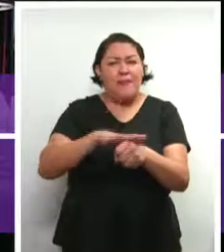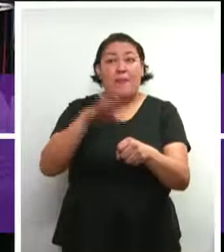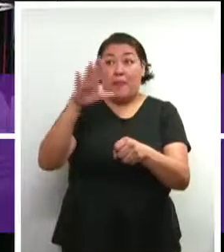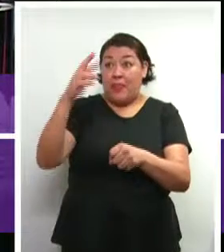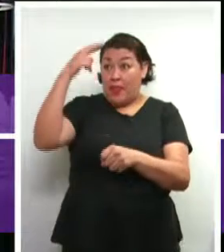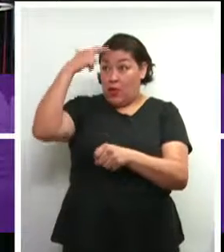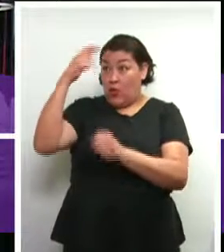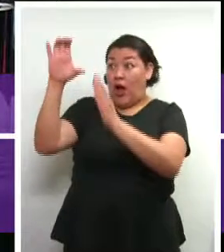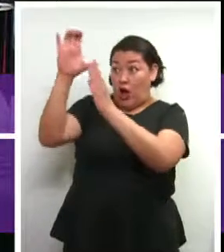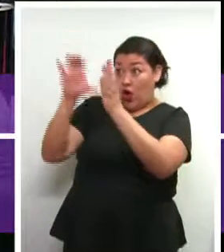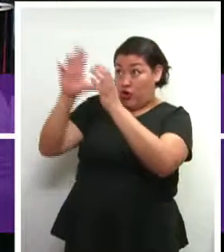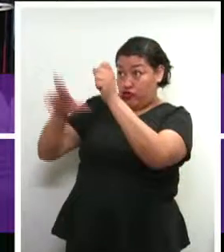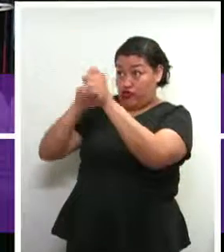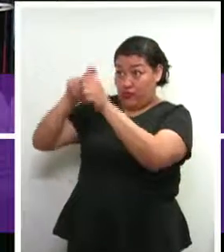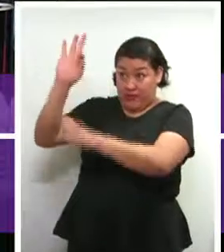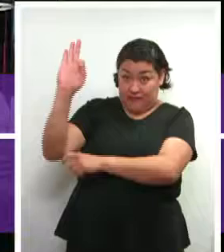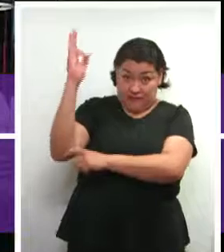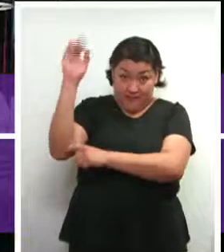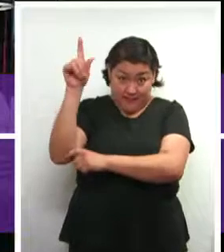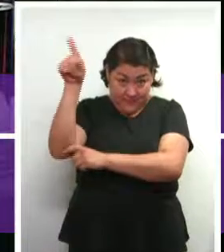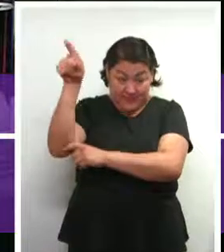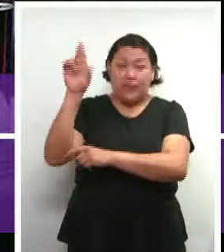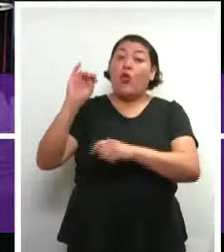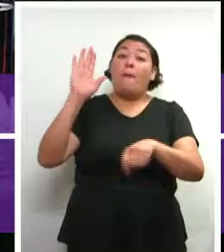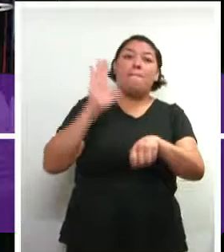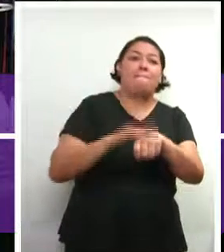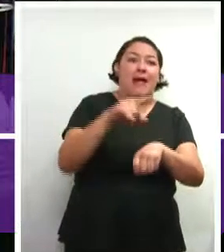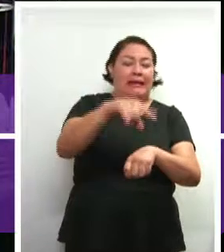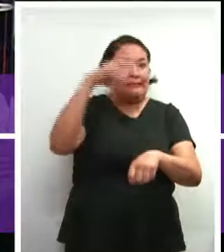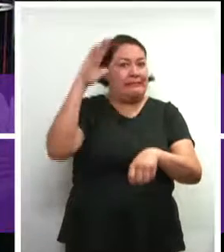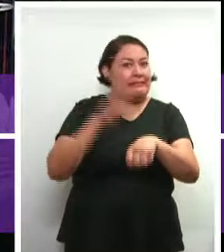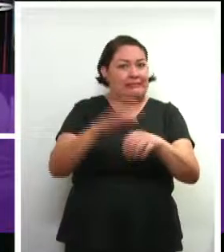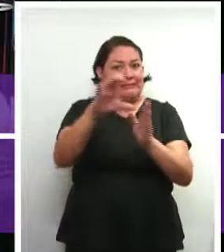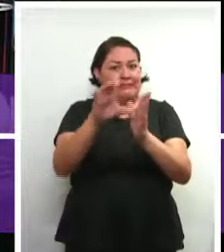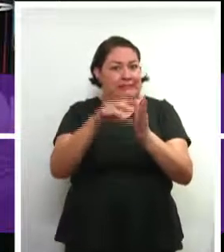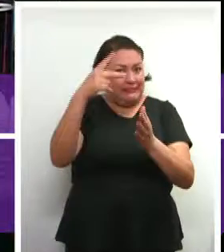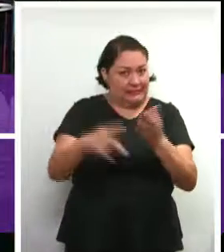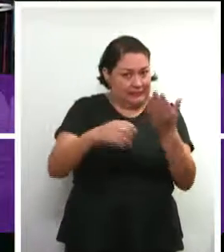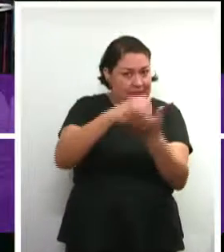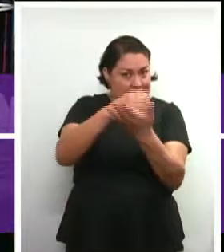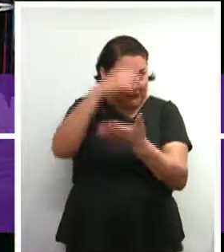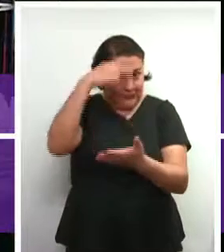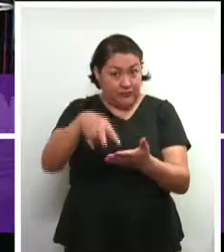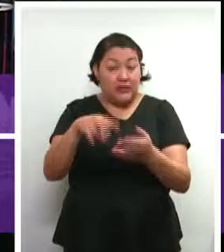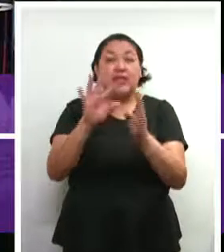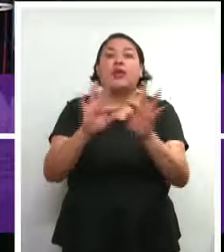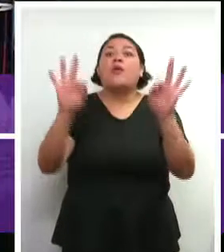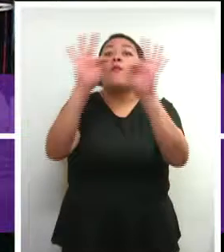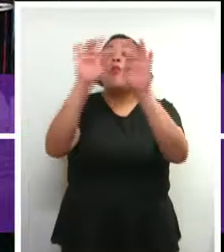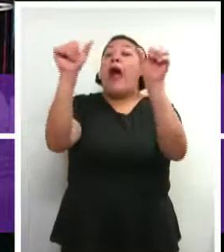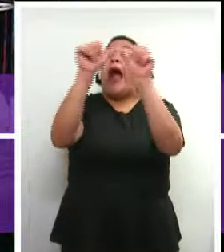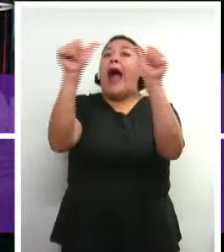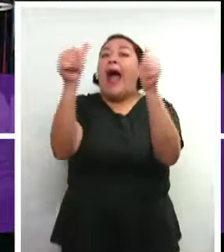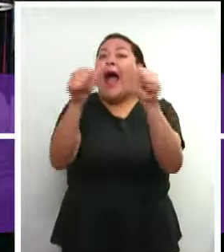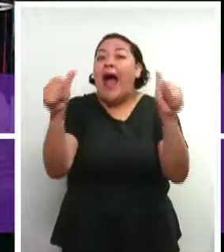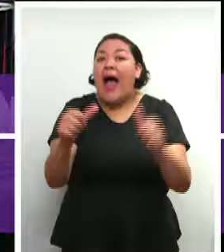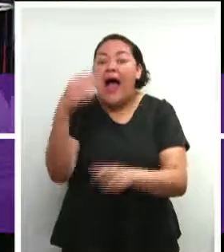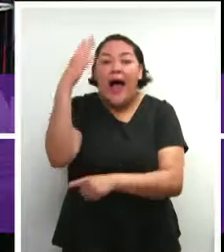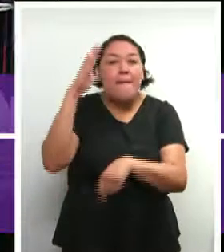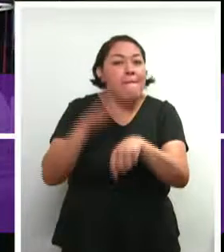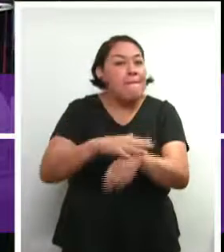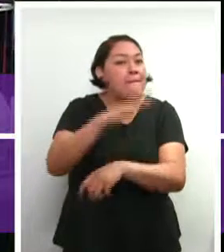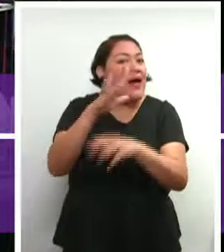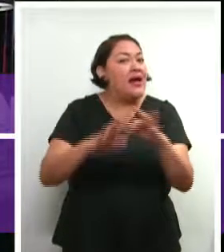Magna Federal. Pero hay muchas cosas que mejorar, sobre todo en el campo de la acción y la importancia que tienen las artes, las bellas artes, como parte